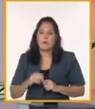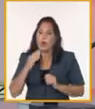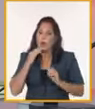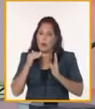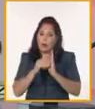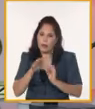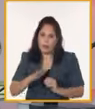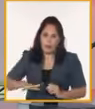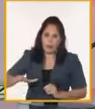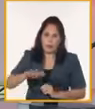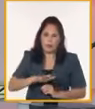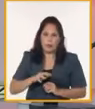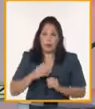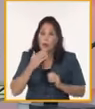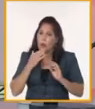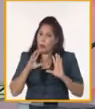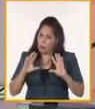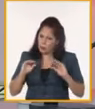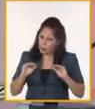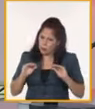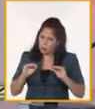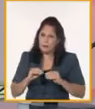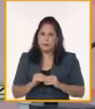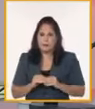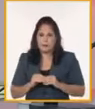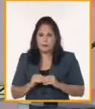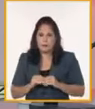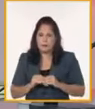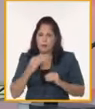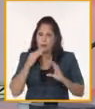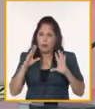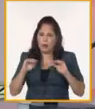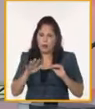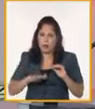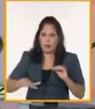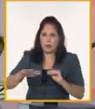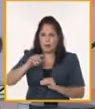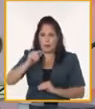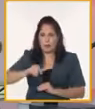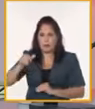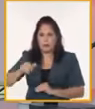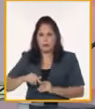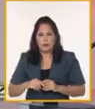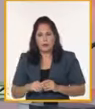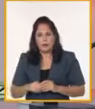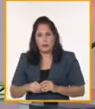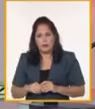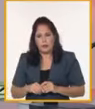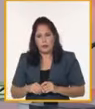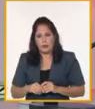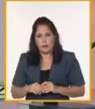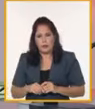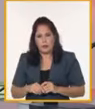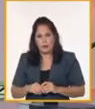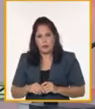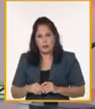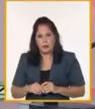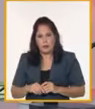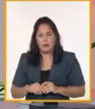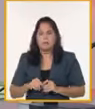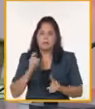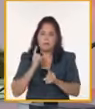tardes digo yo Buenas tardes porque todavía cuando salimos hay atardecer en la Habana y para los que ya están de noche muy buenas noches hasta un